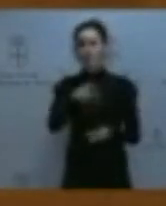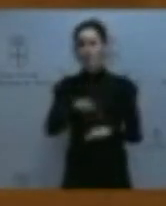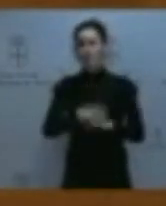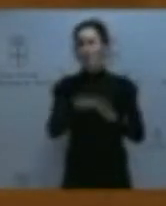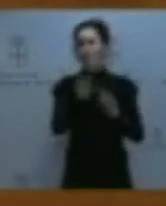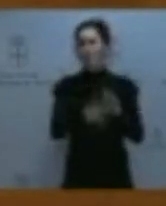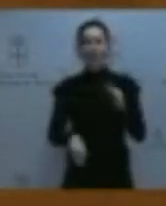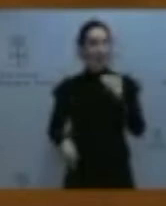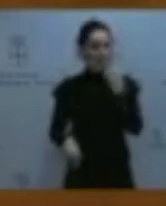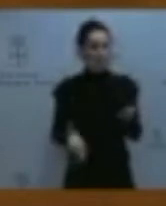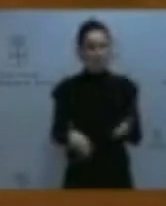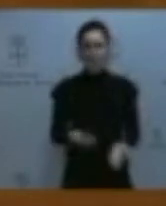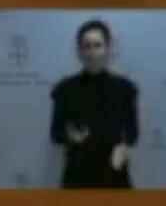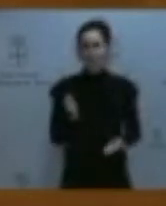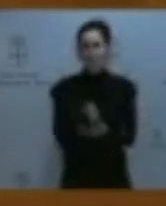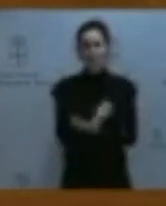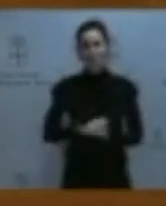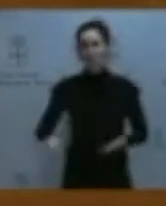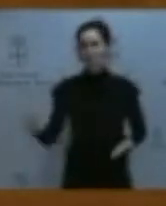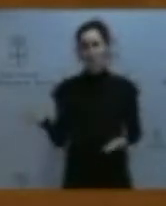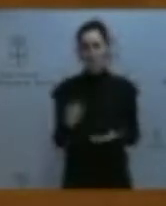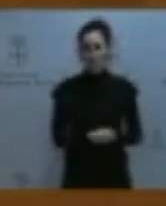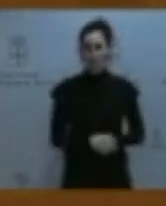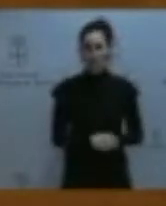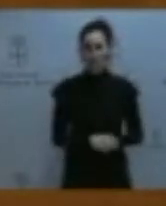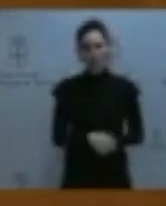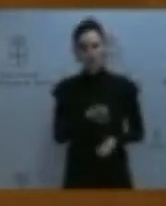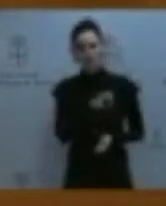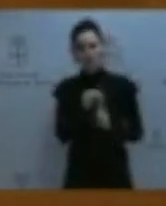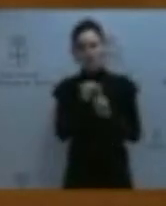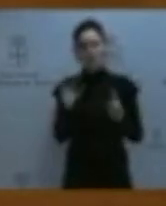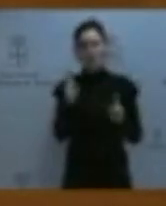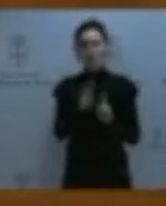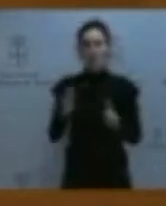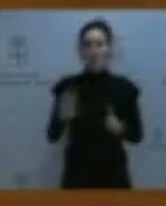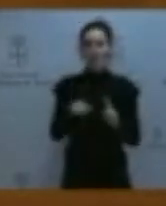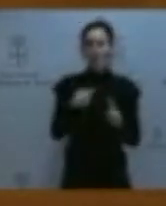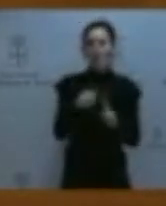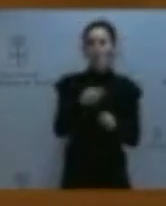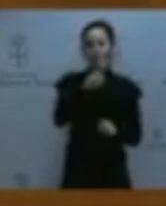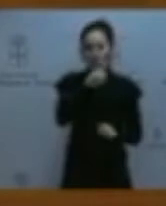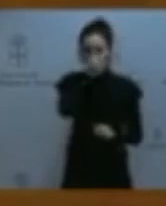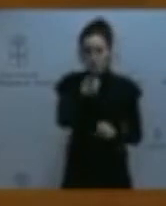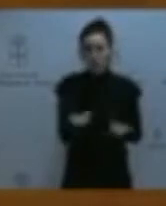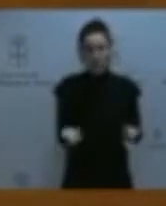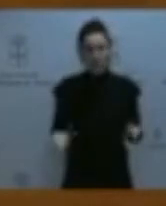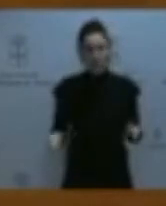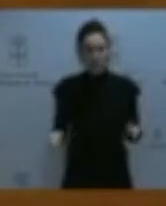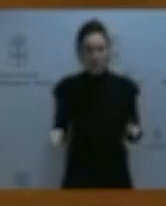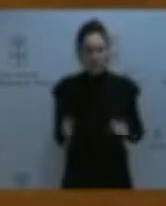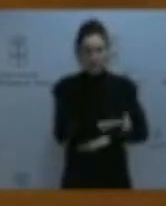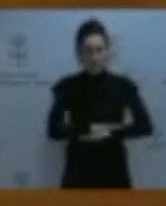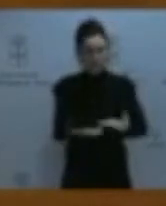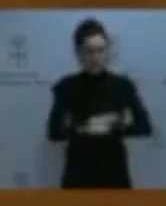cual ya nadie paga. Porque, señores de Foro, el Partido Popular y el Partido Socialista gobiernan juntos en Asturias. Ahora